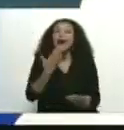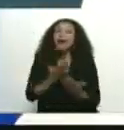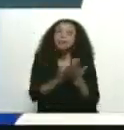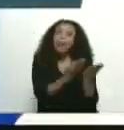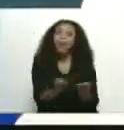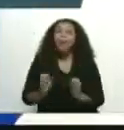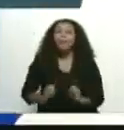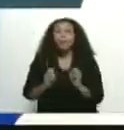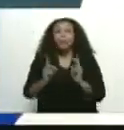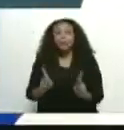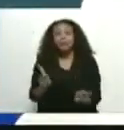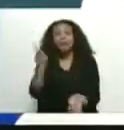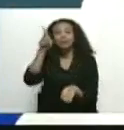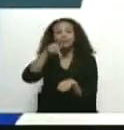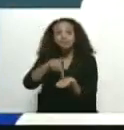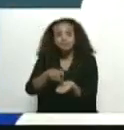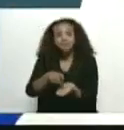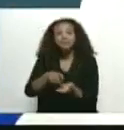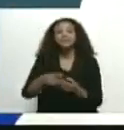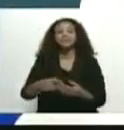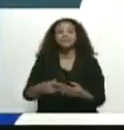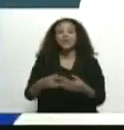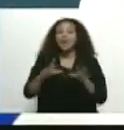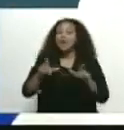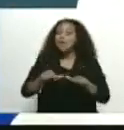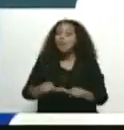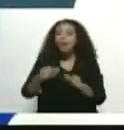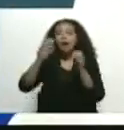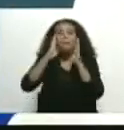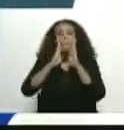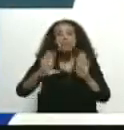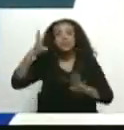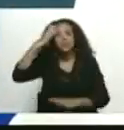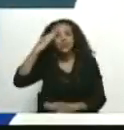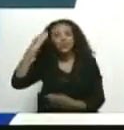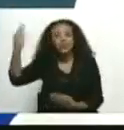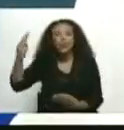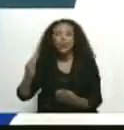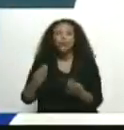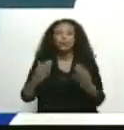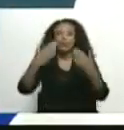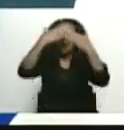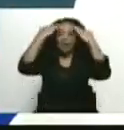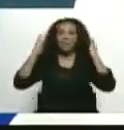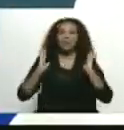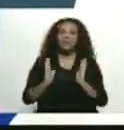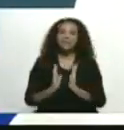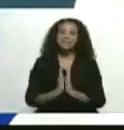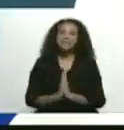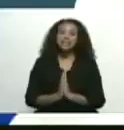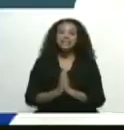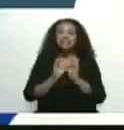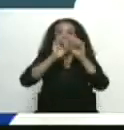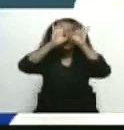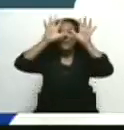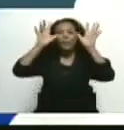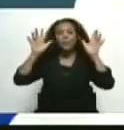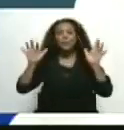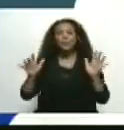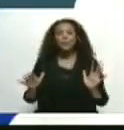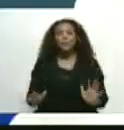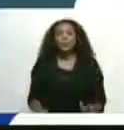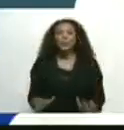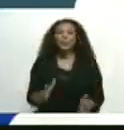esta oportunidad. Que Dios me lo siga bendiciendo, señor presidente. Amén, amén. Y la Virgencita Morena me lo cubra con su manto en todo